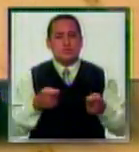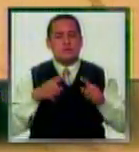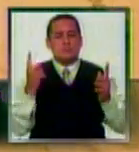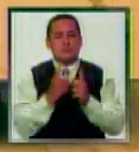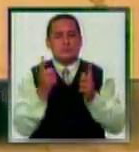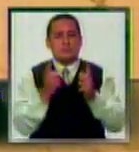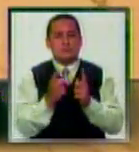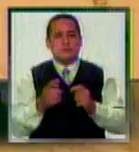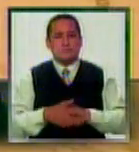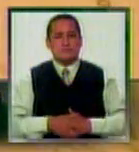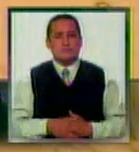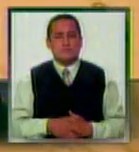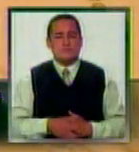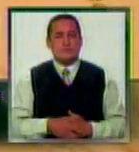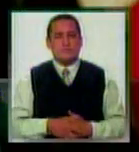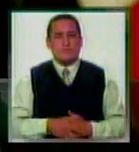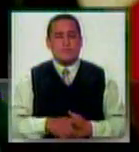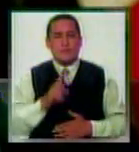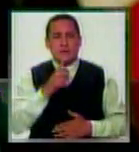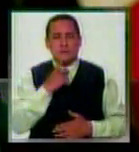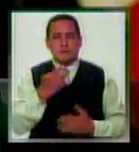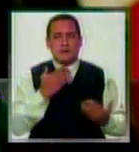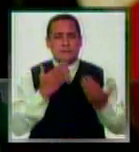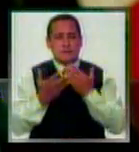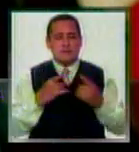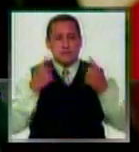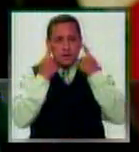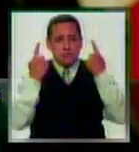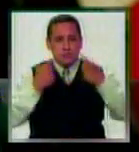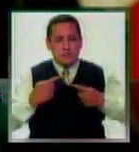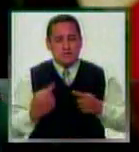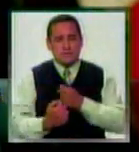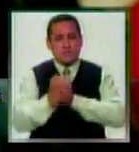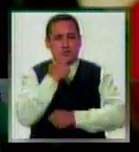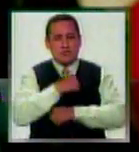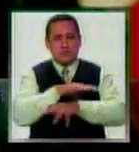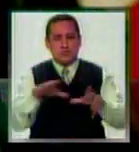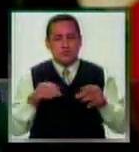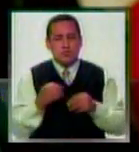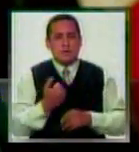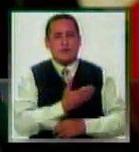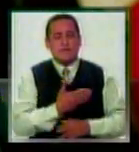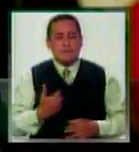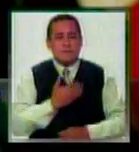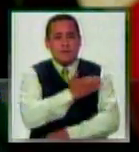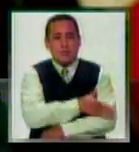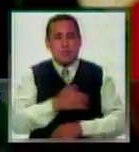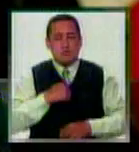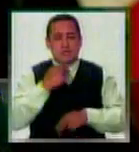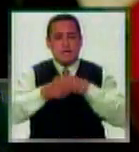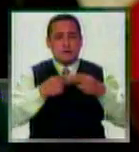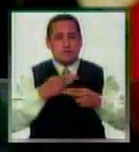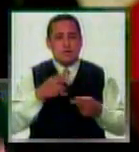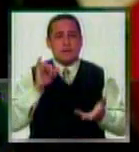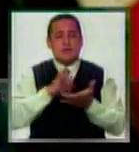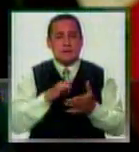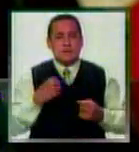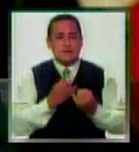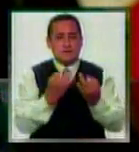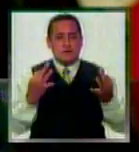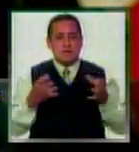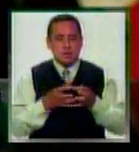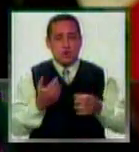encuentros. Es una forma de consolidar, de fortalecer la dignidad nacional, una dignidad que los